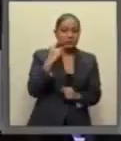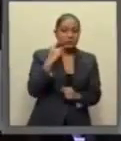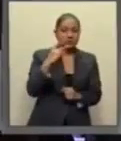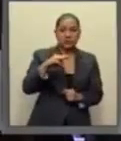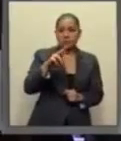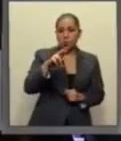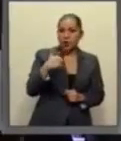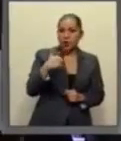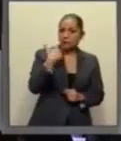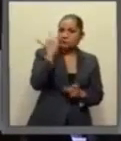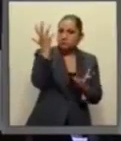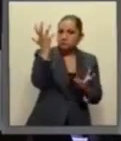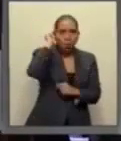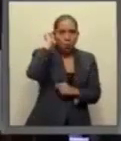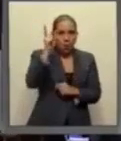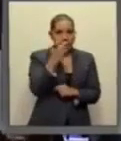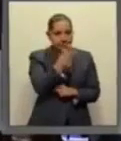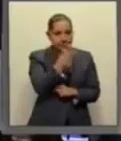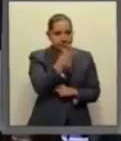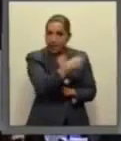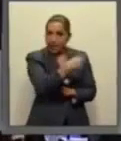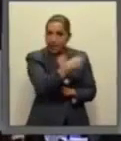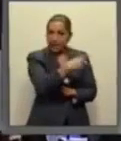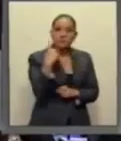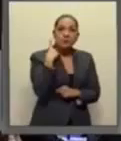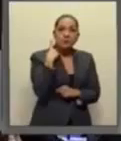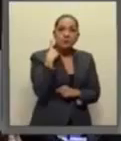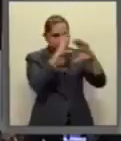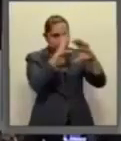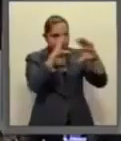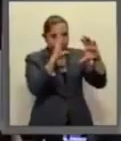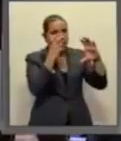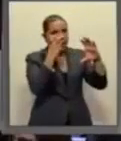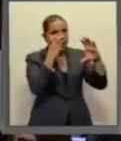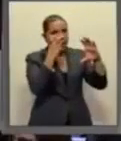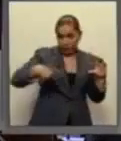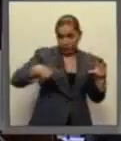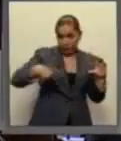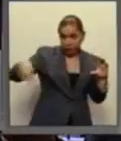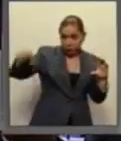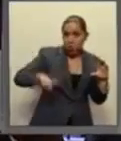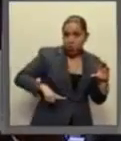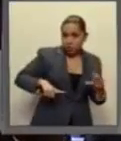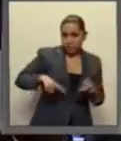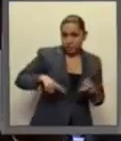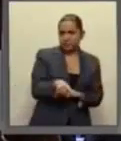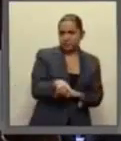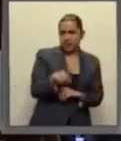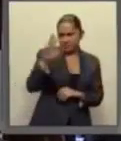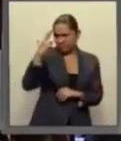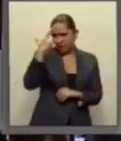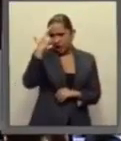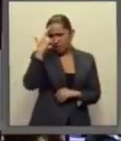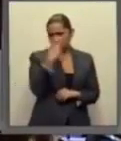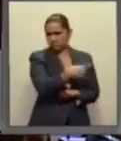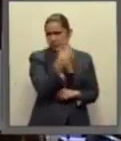Américas sean escuchadas y entendidas, particularmente por el gobierno federal y por sus aliados, quienes a